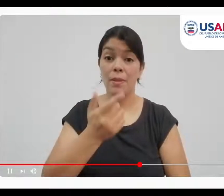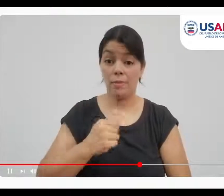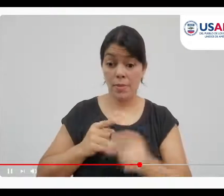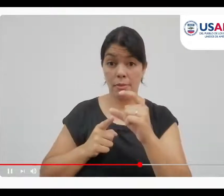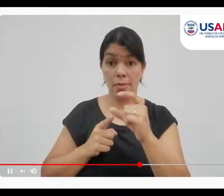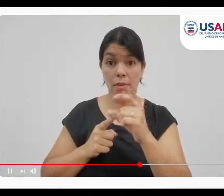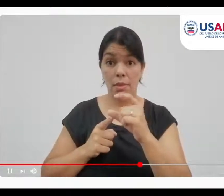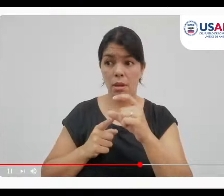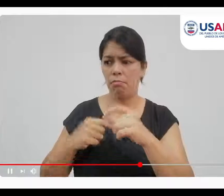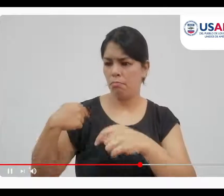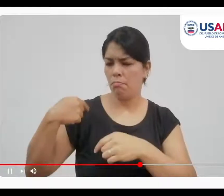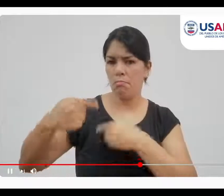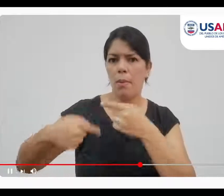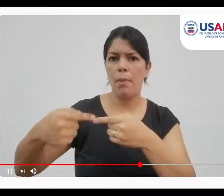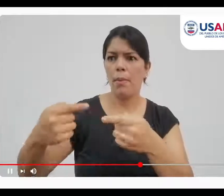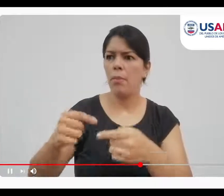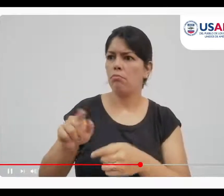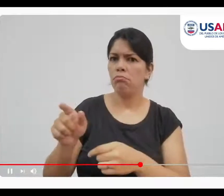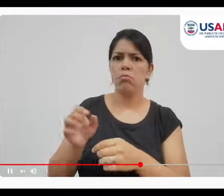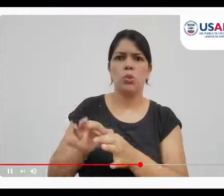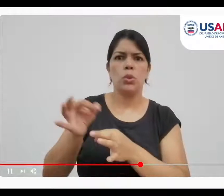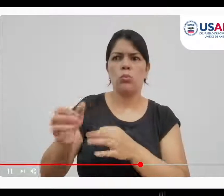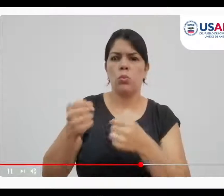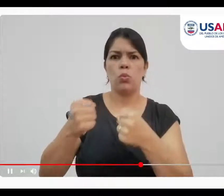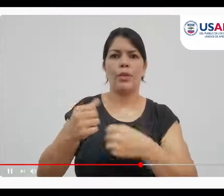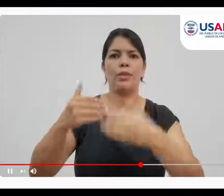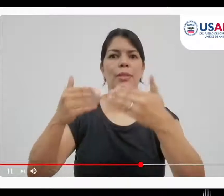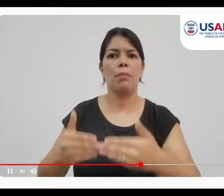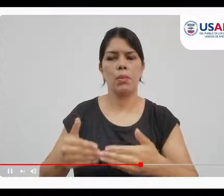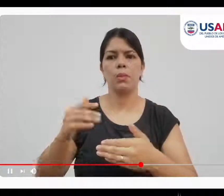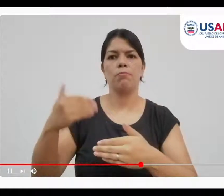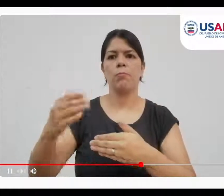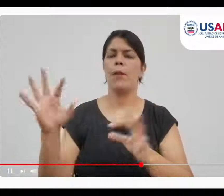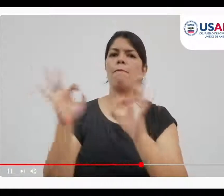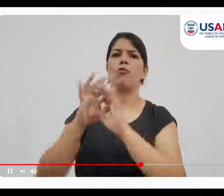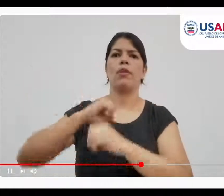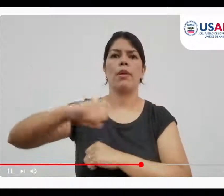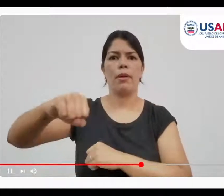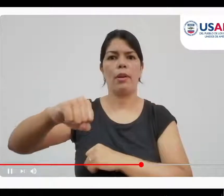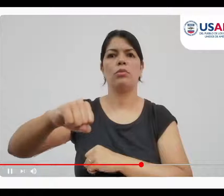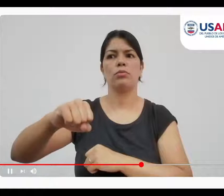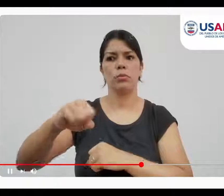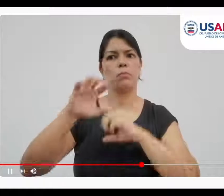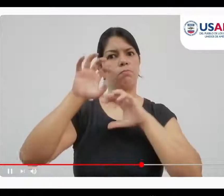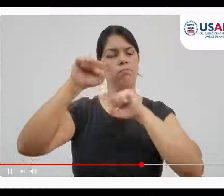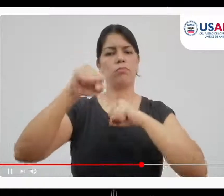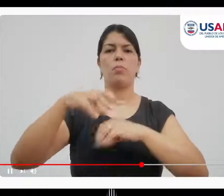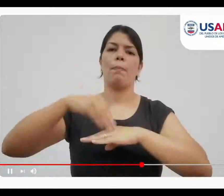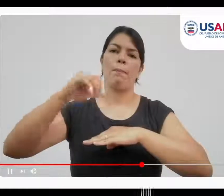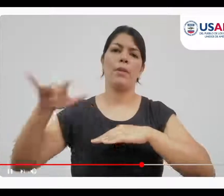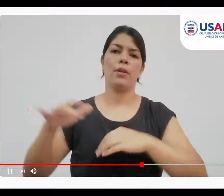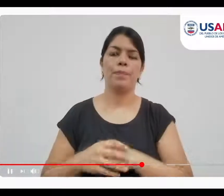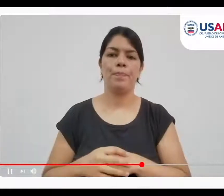como uno de los municipios con mayores avances en temas de discapacidad y empoderamiento del enfoque de derechos en el departamento del Magdalena. En